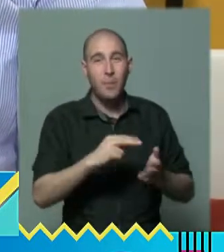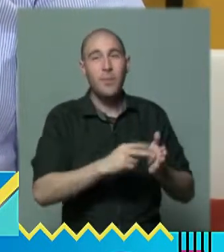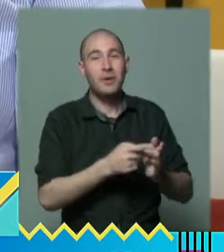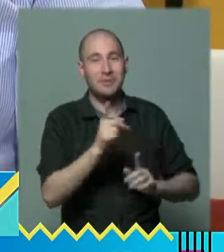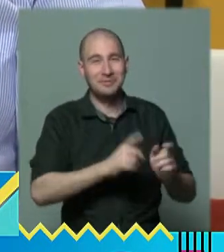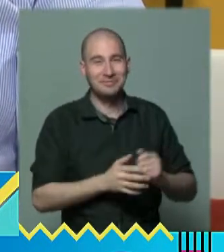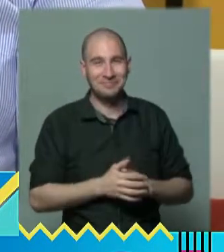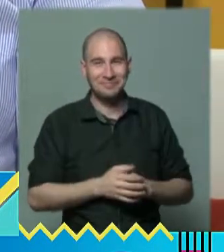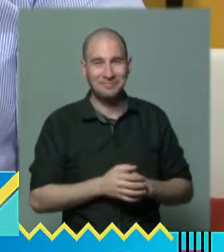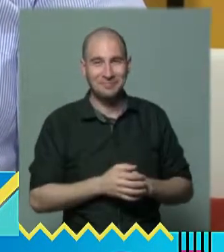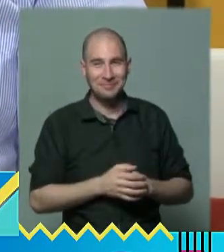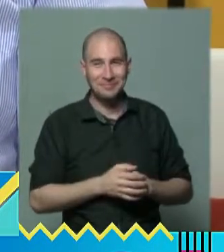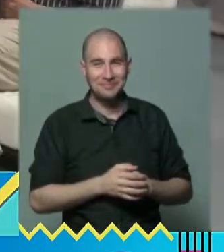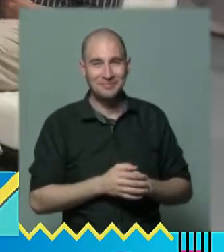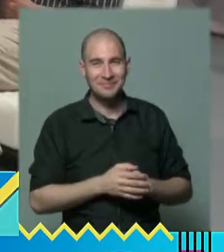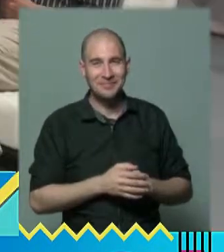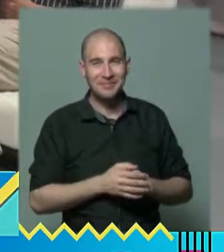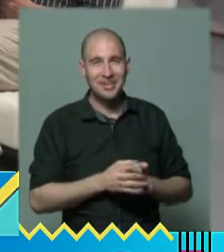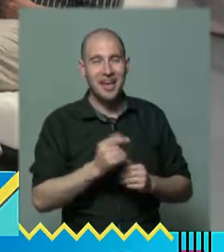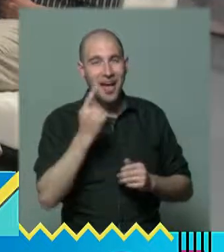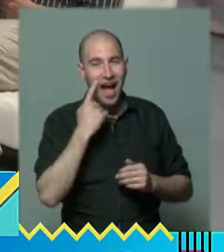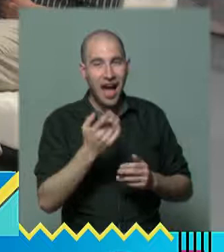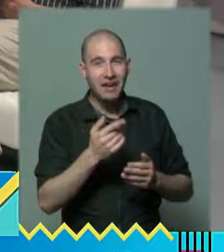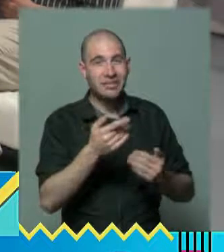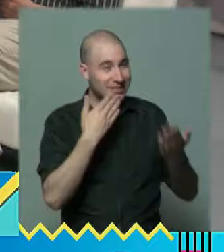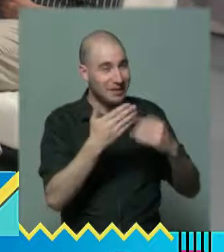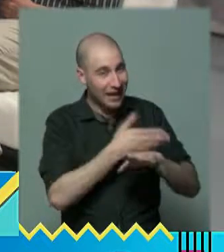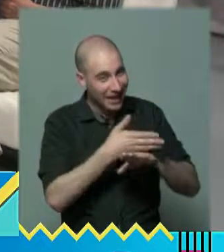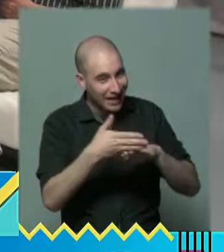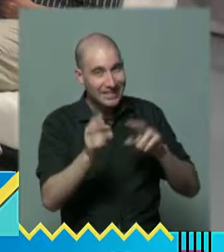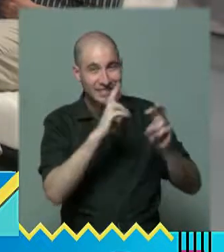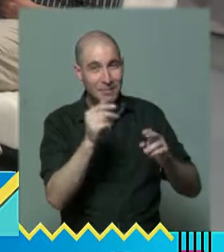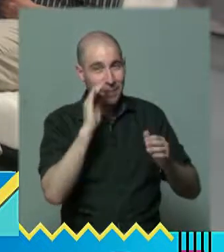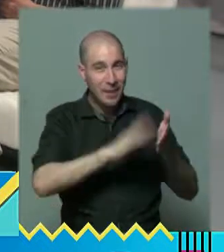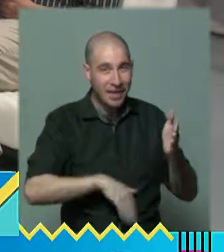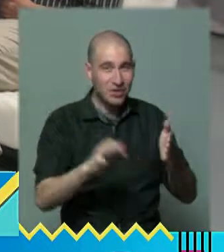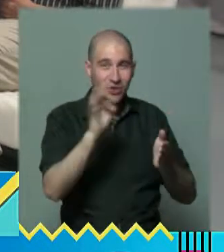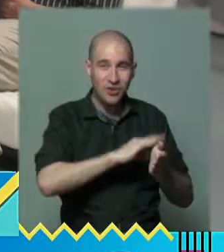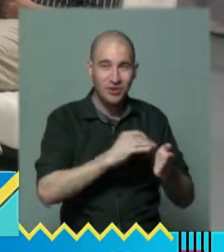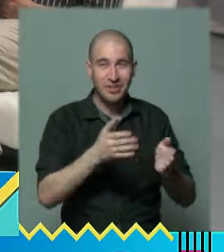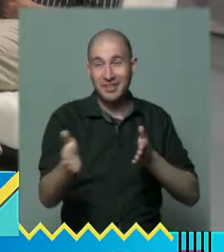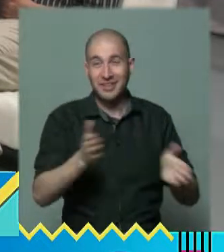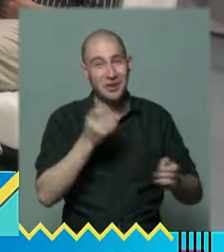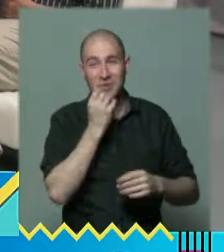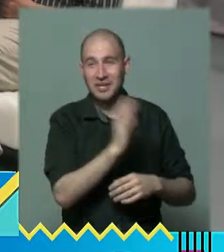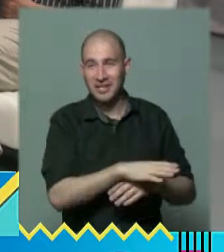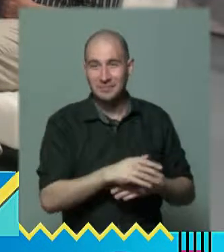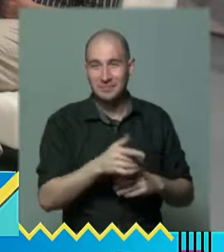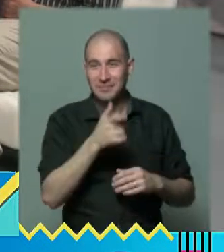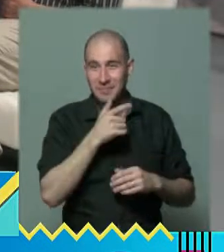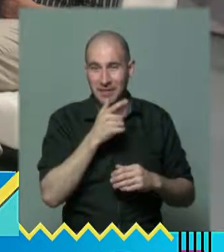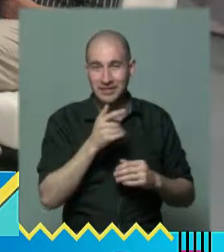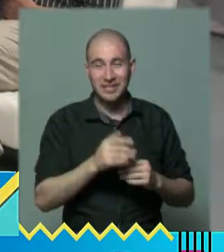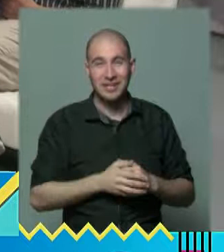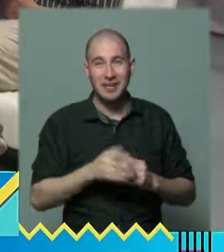problema? Sí. ¿Por dónde querés que sigamos la charla? ¿Seguimos por el tema de lo blanco o seguimos por donde usted? Segundo bloque, me parece. ¿Quiere